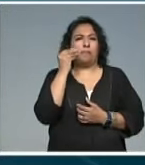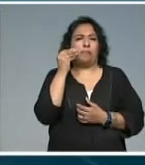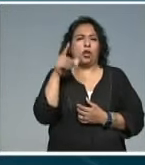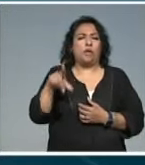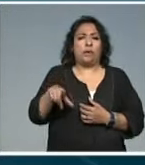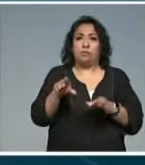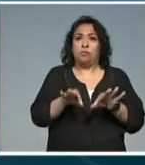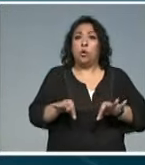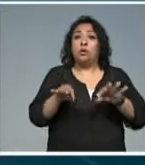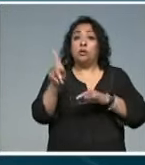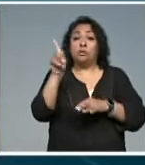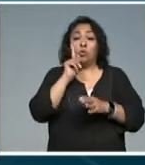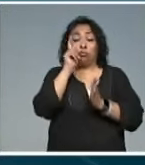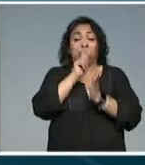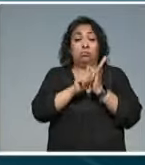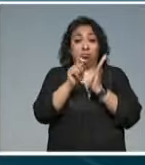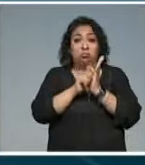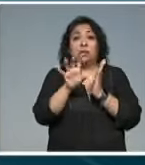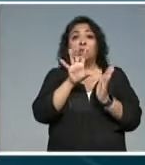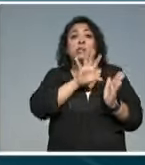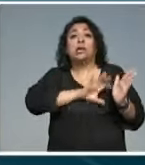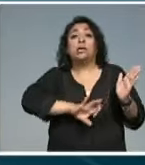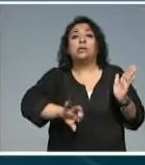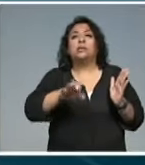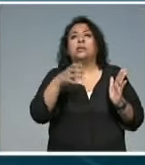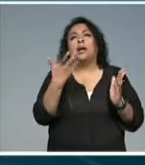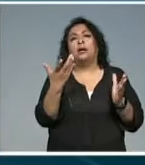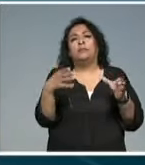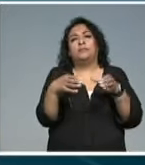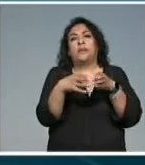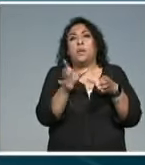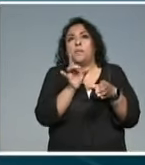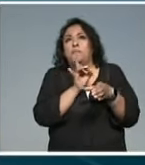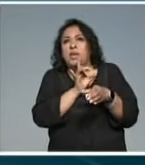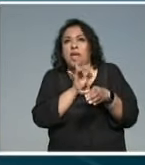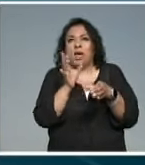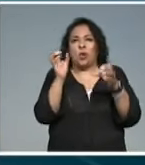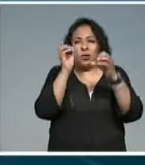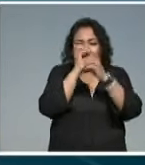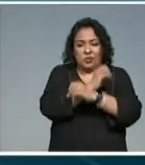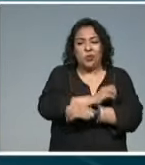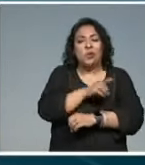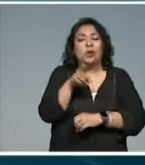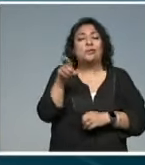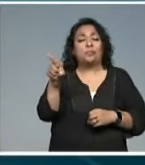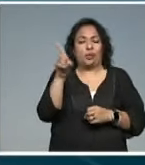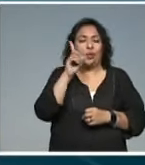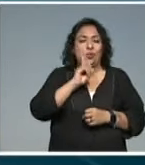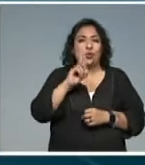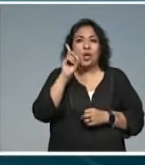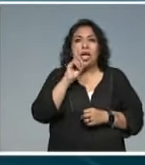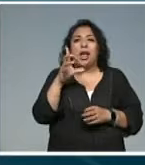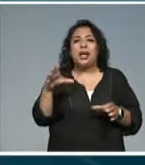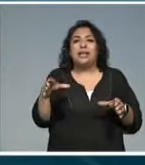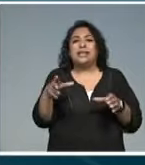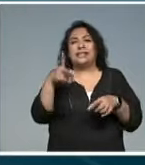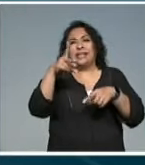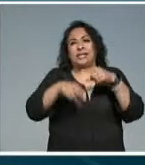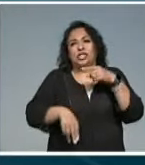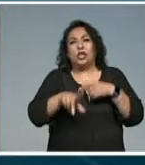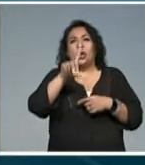muy importante y además una escritora y fanática del género de terror, del género oscuro, que nos va a hacer una sección que se llama